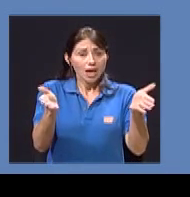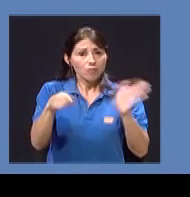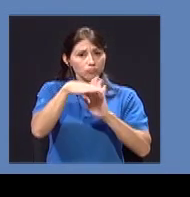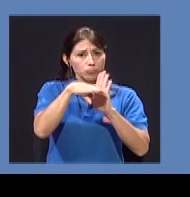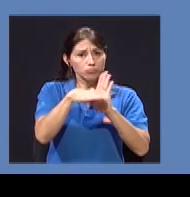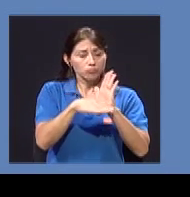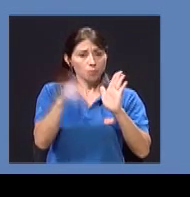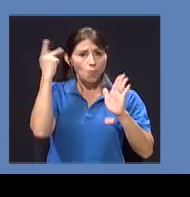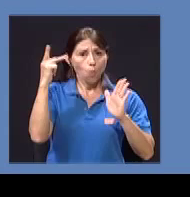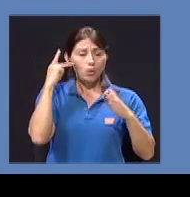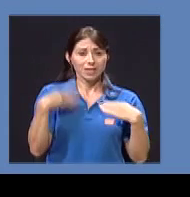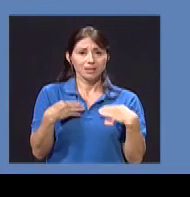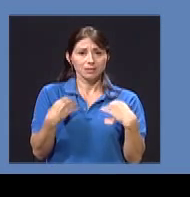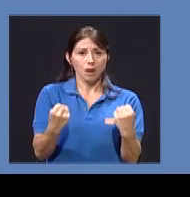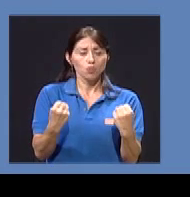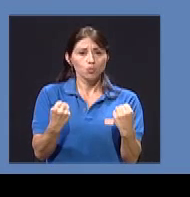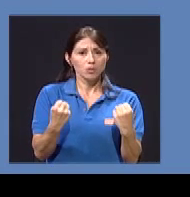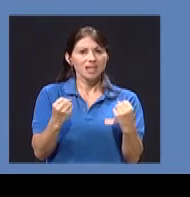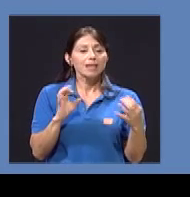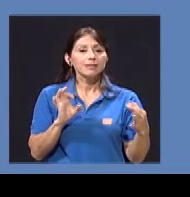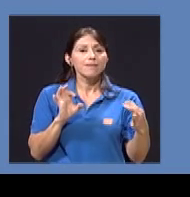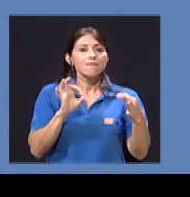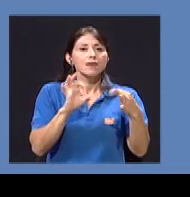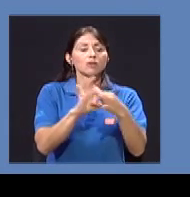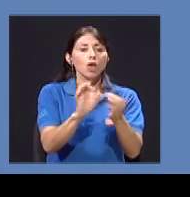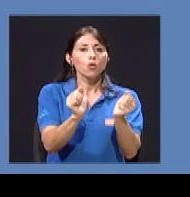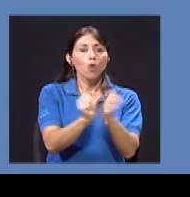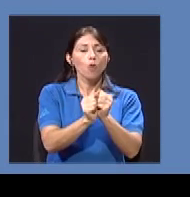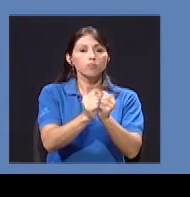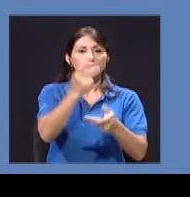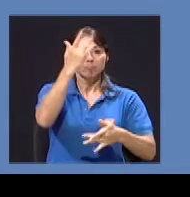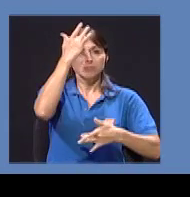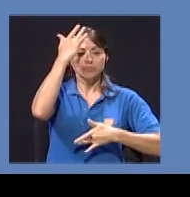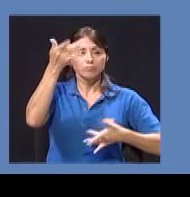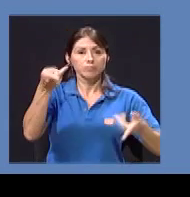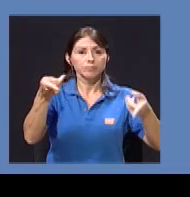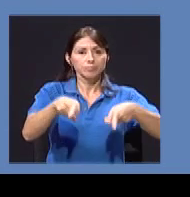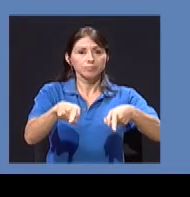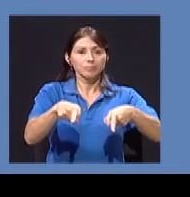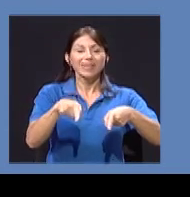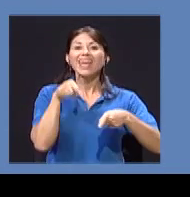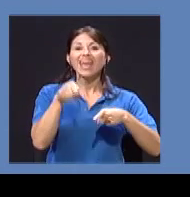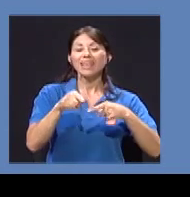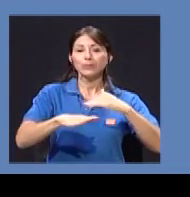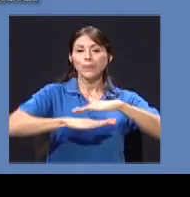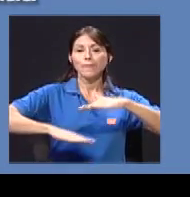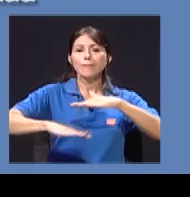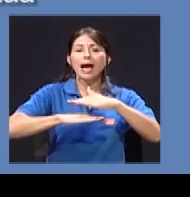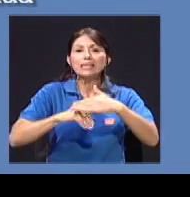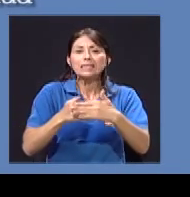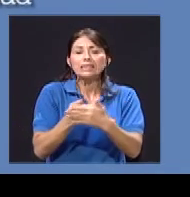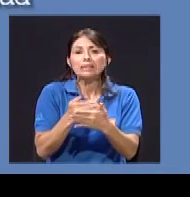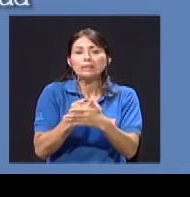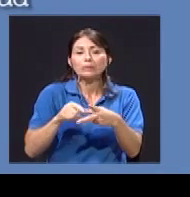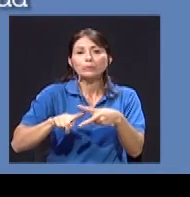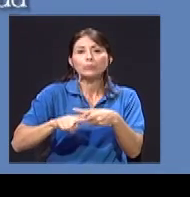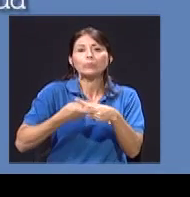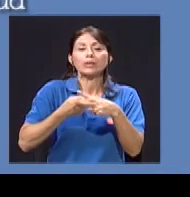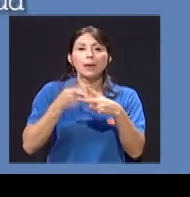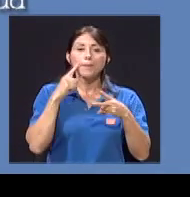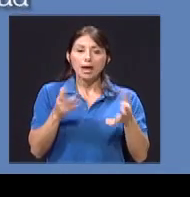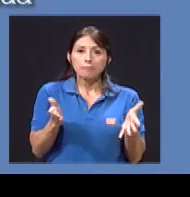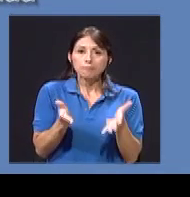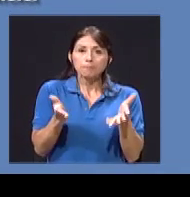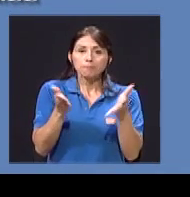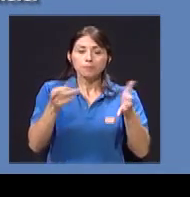salud que estaban muy relacionados a las enfermedades que se daban y eran como las bases incipientes de lo que